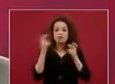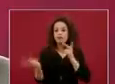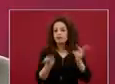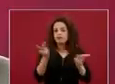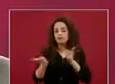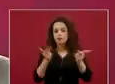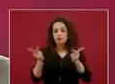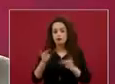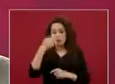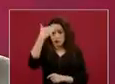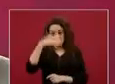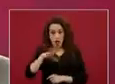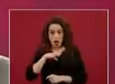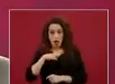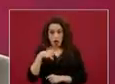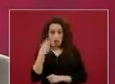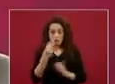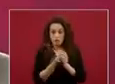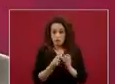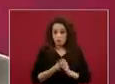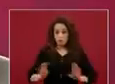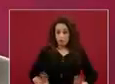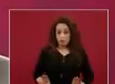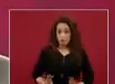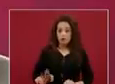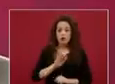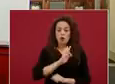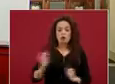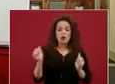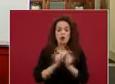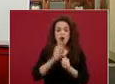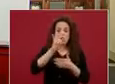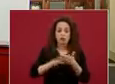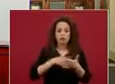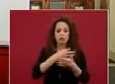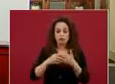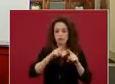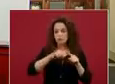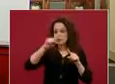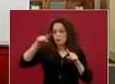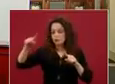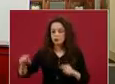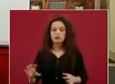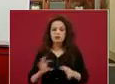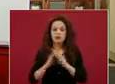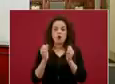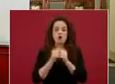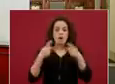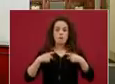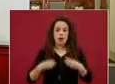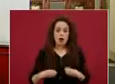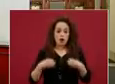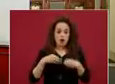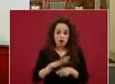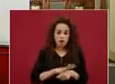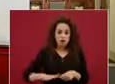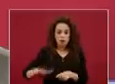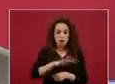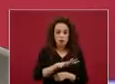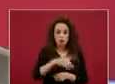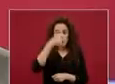las características que le permitan tener tanto el poder estadístico como la representatividad poblacional apropiadas para hacer